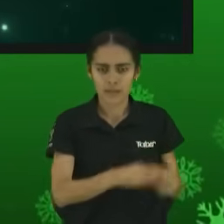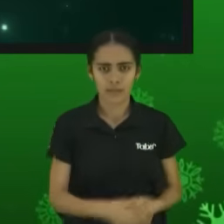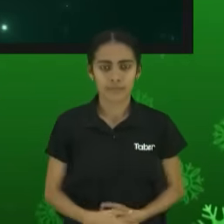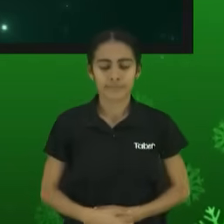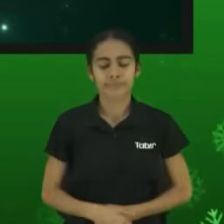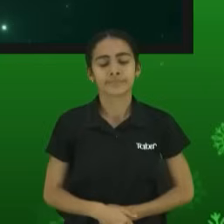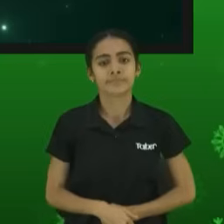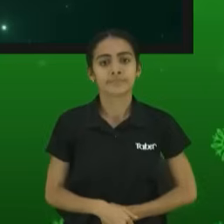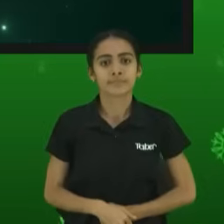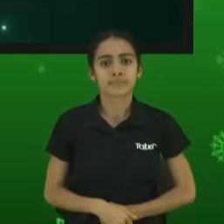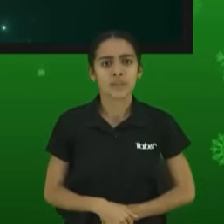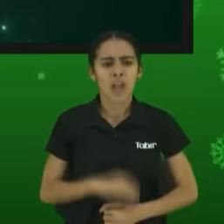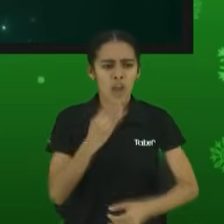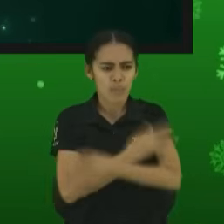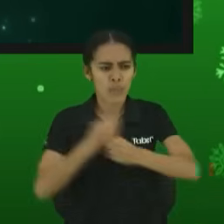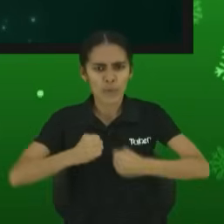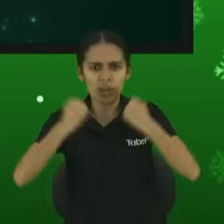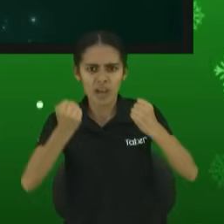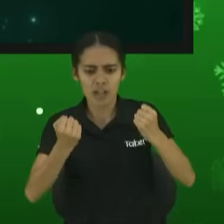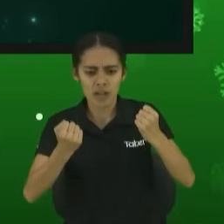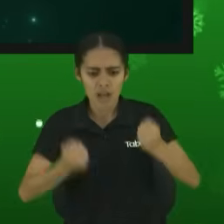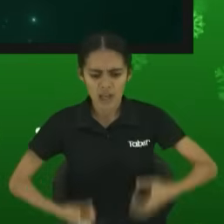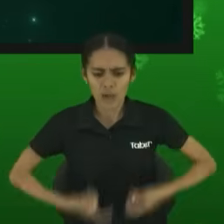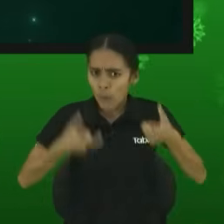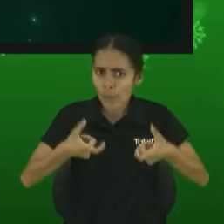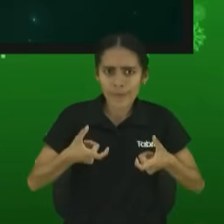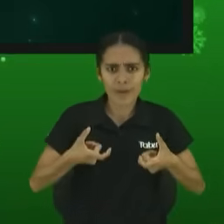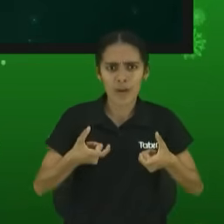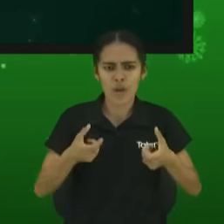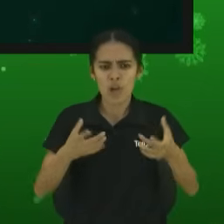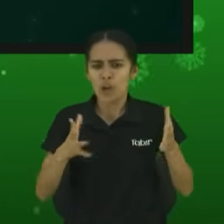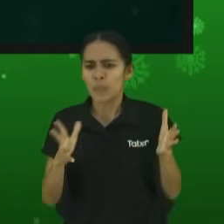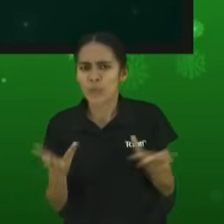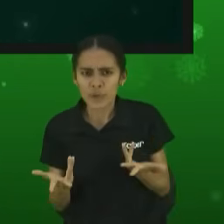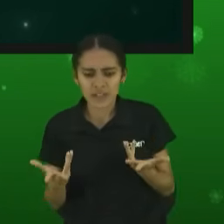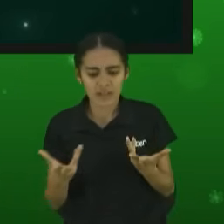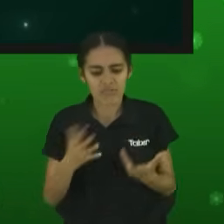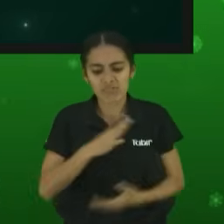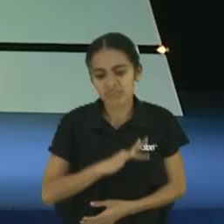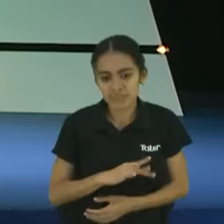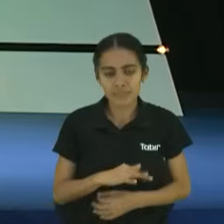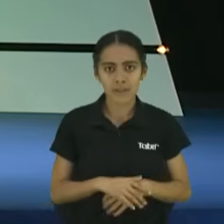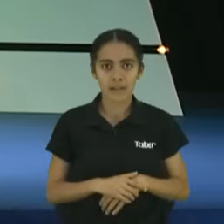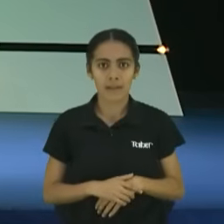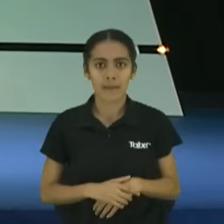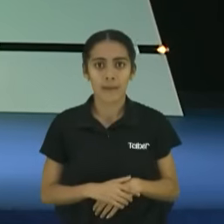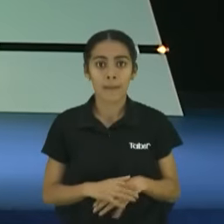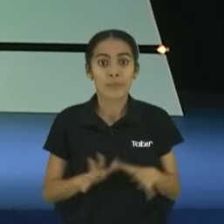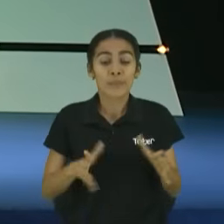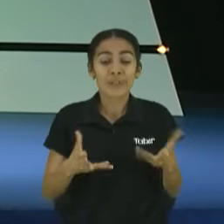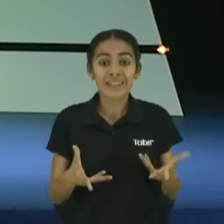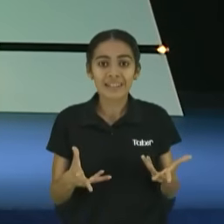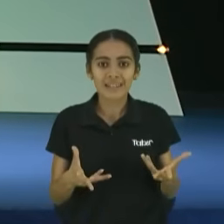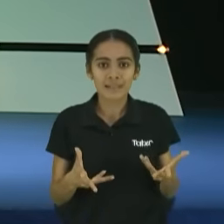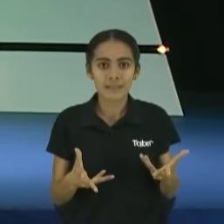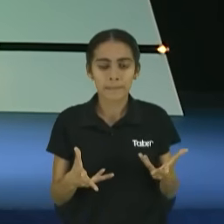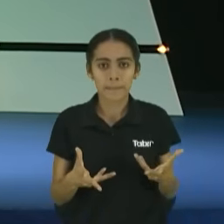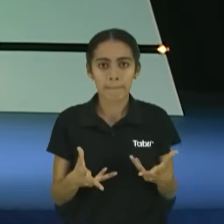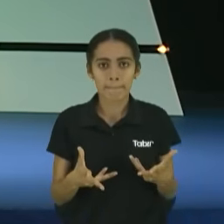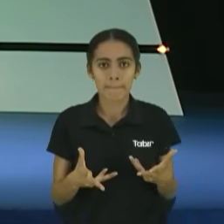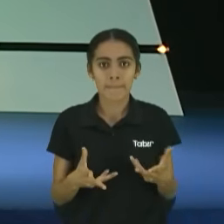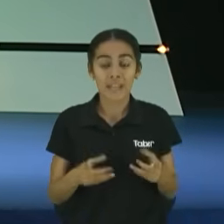Voy más allá. ¿Y por qué no he podido prosperar, pastor? ¿Y por qué sigo yo tan acomplejado? Porque hemos guardado